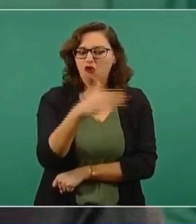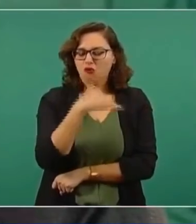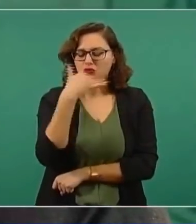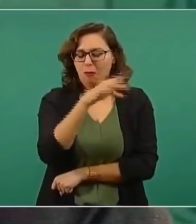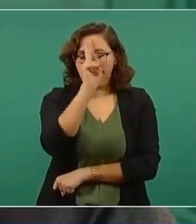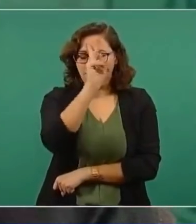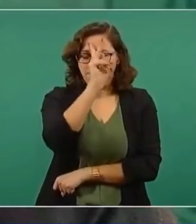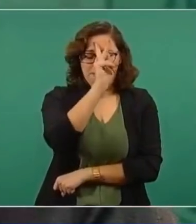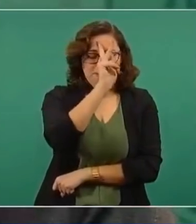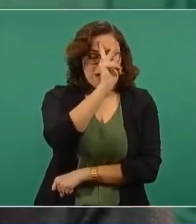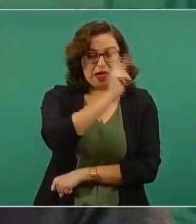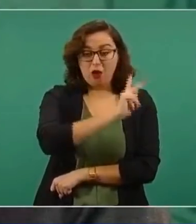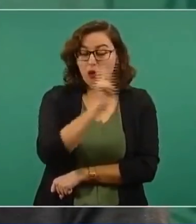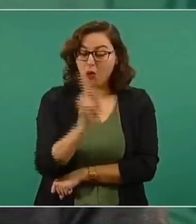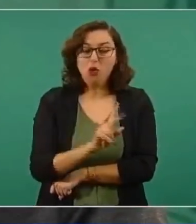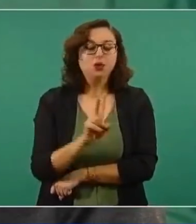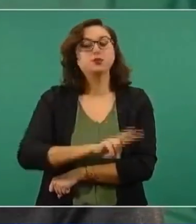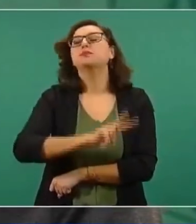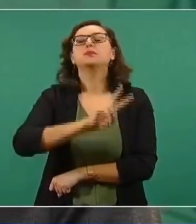una